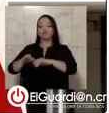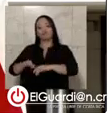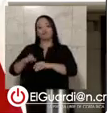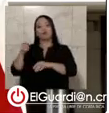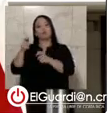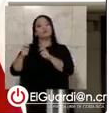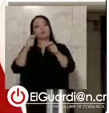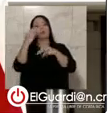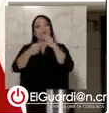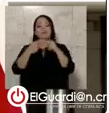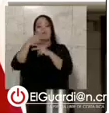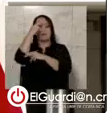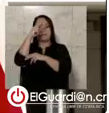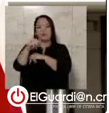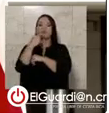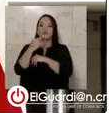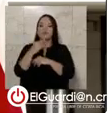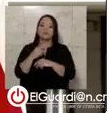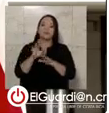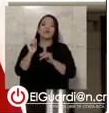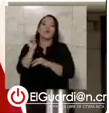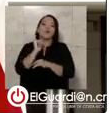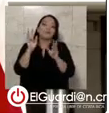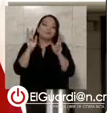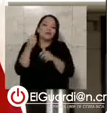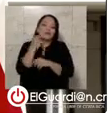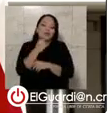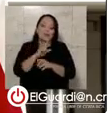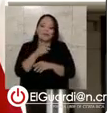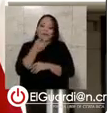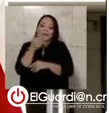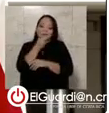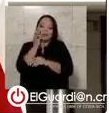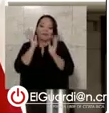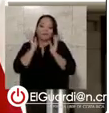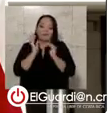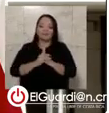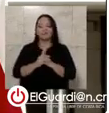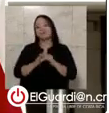diciendo, como la canción, bueno, no me callo, no dejar que el refrío hable,